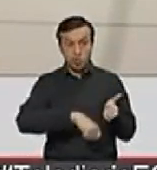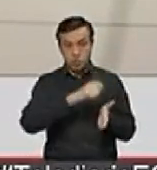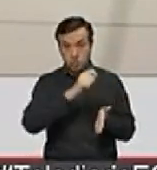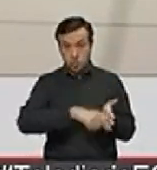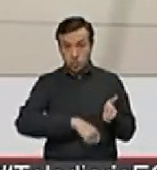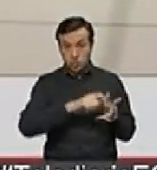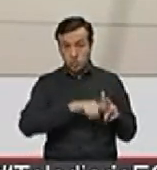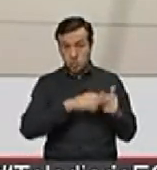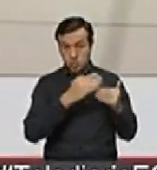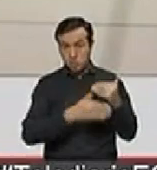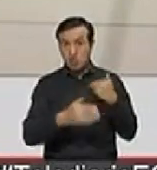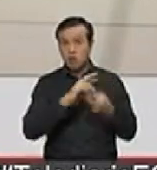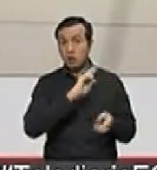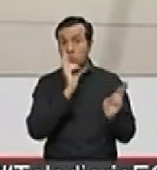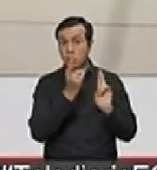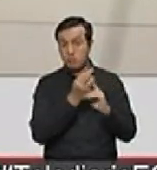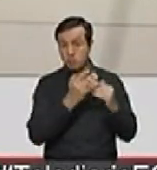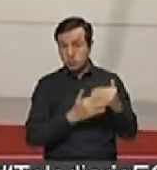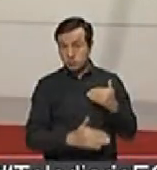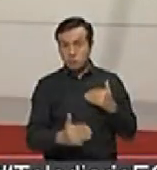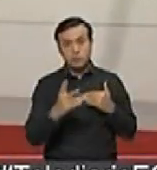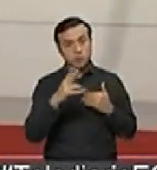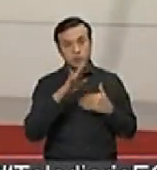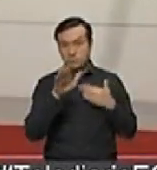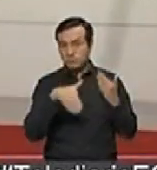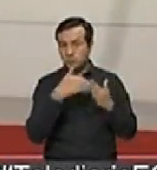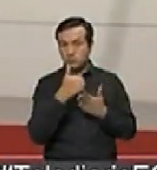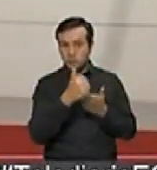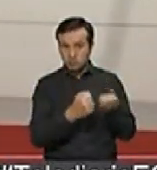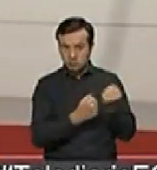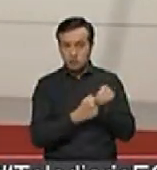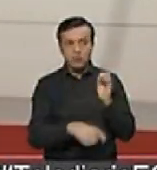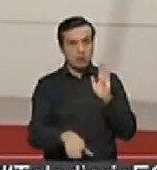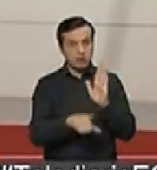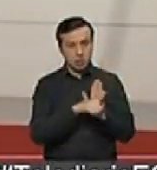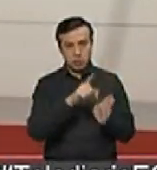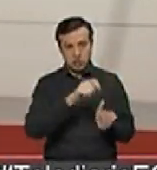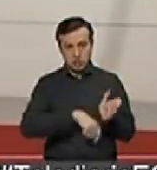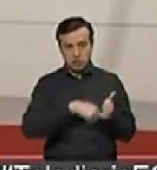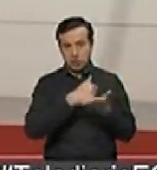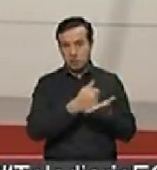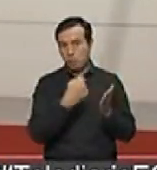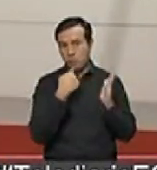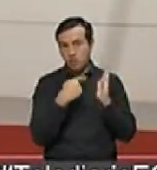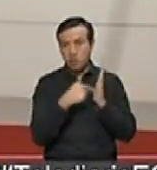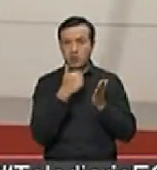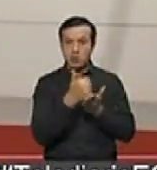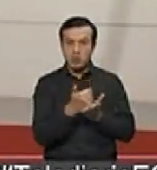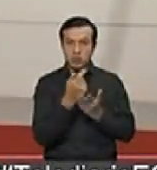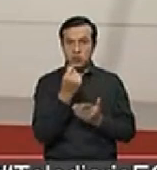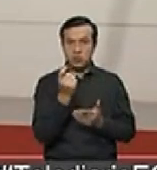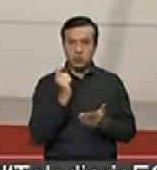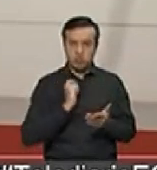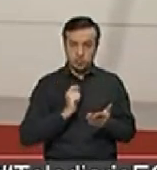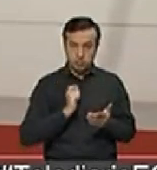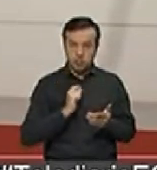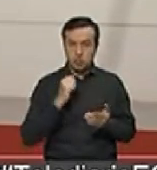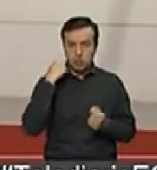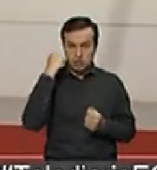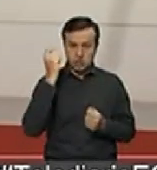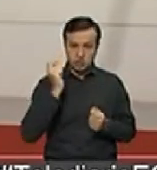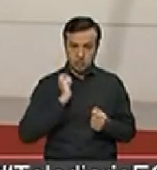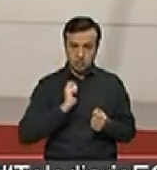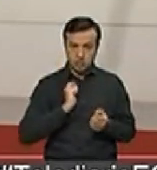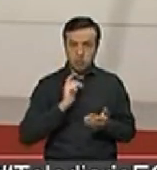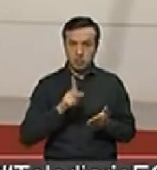generen a partir de la reforma, de igual manera mantendrán todos los beneficios establecidos en la ley, como son el beneficio a una remuneración, el derecho a una